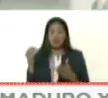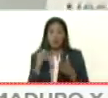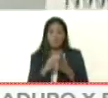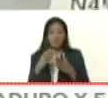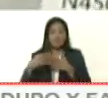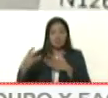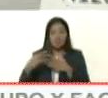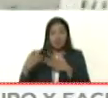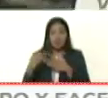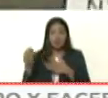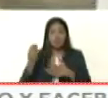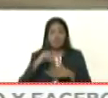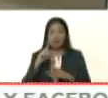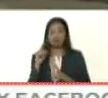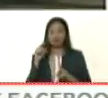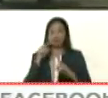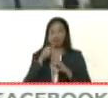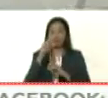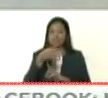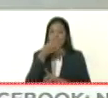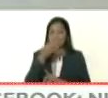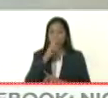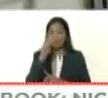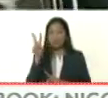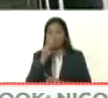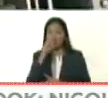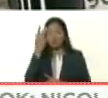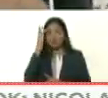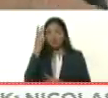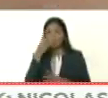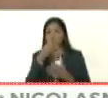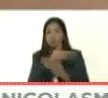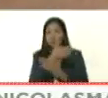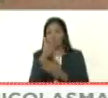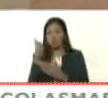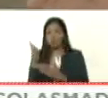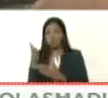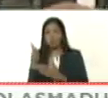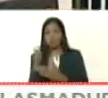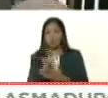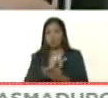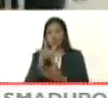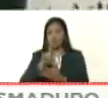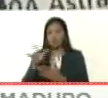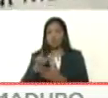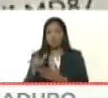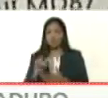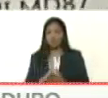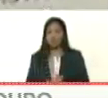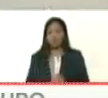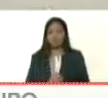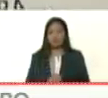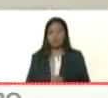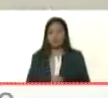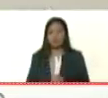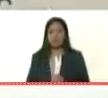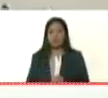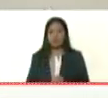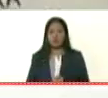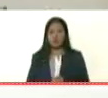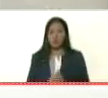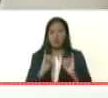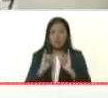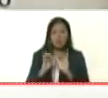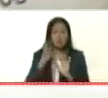$900 mil esa tarde del 22 de febrero. Aquí están todas las siglas de todos los aviones y en las próximas horas vamos a mostrar fotos de todos